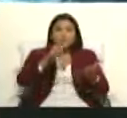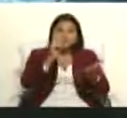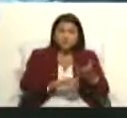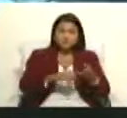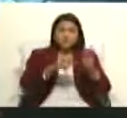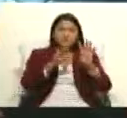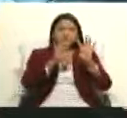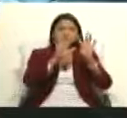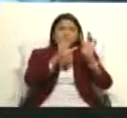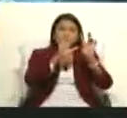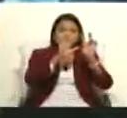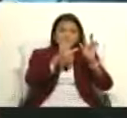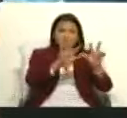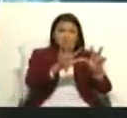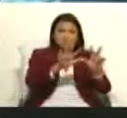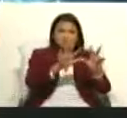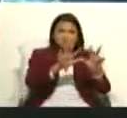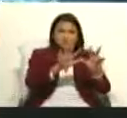1800